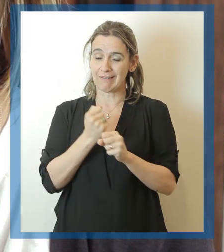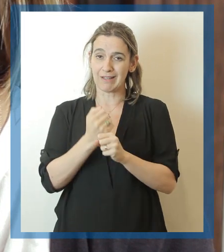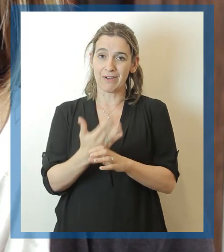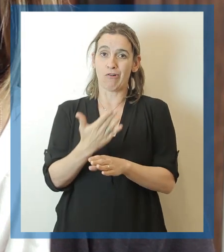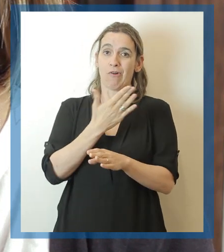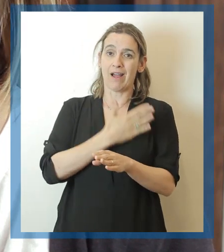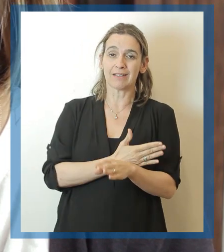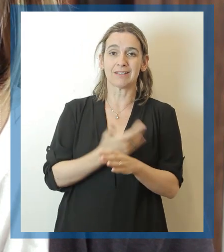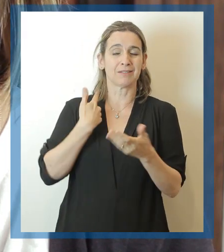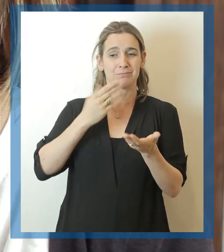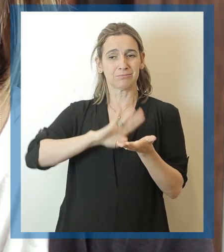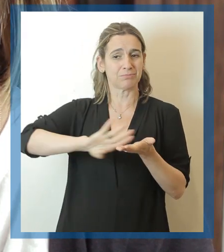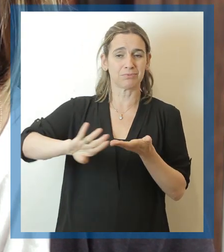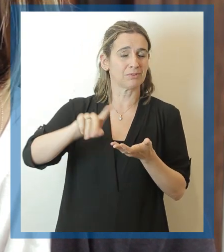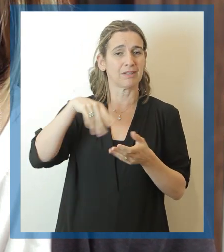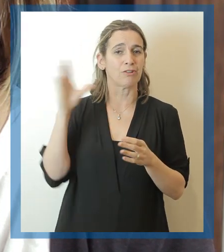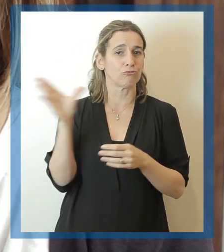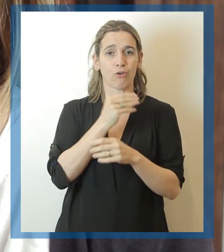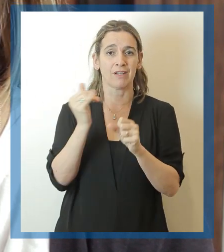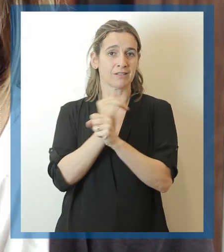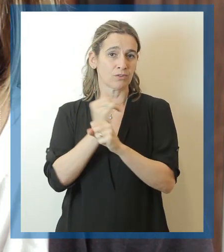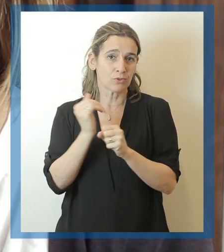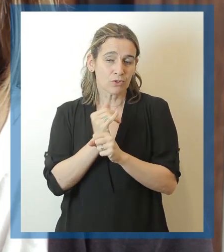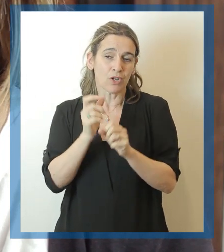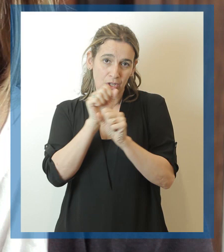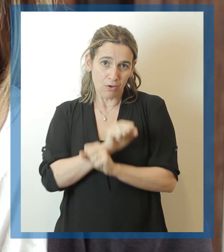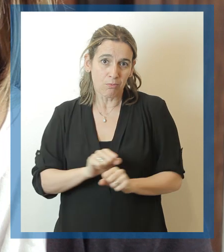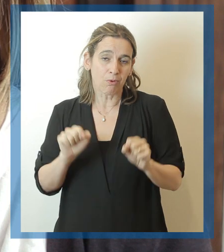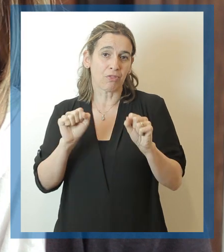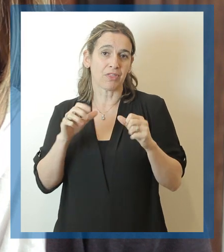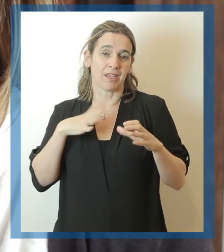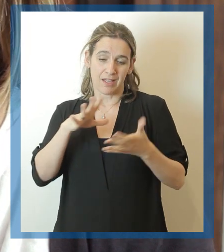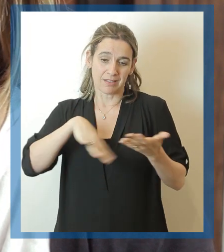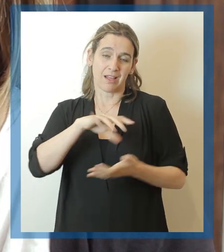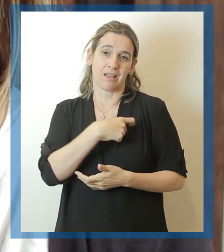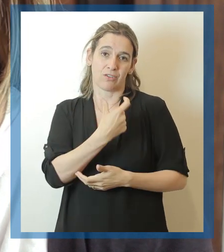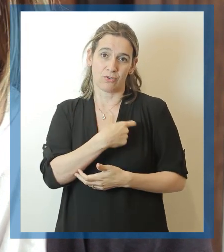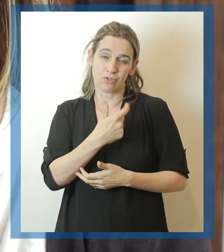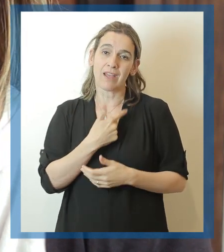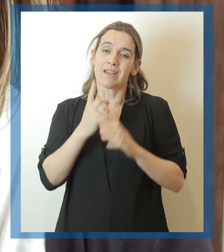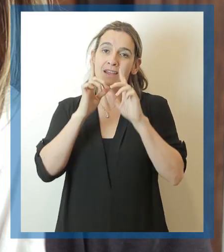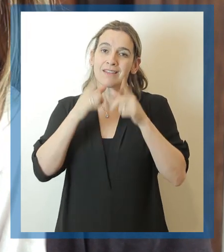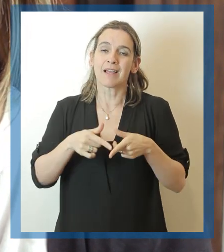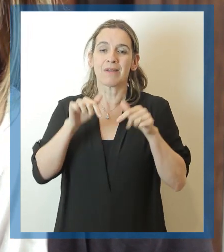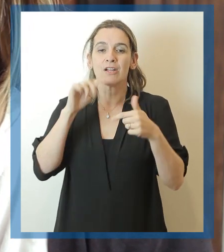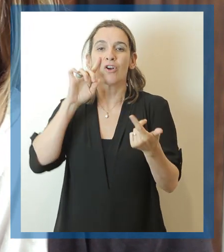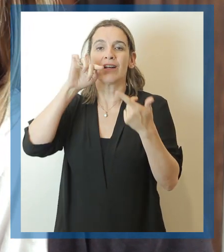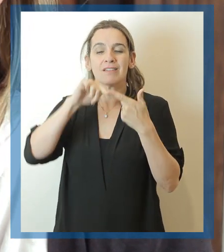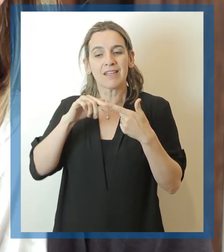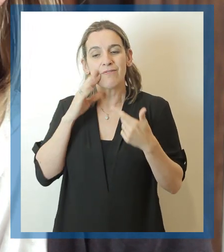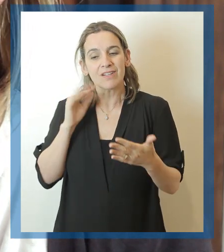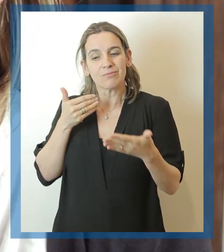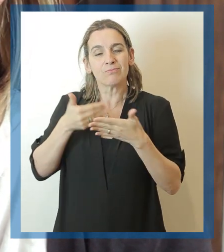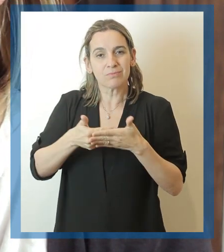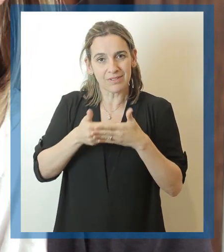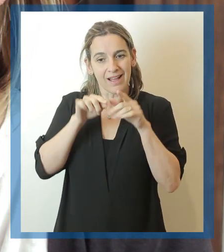tiempo personas que no son empleables, han sido excluidos de todas las instituciones que conforman nuestra sociedad, y un